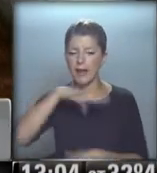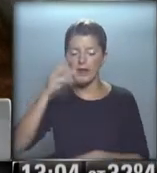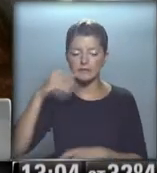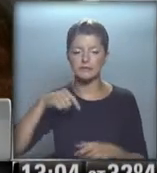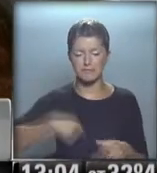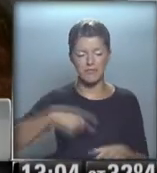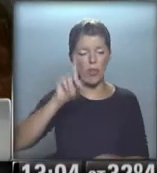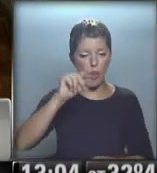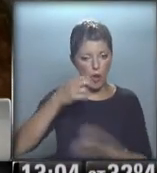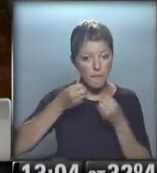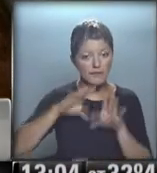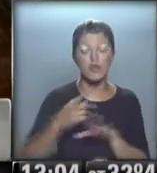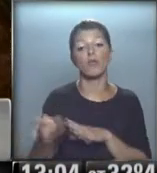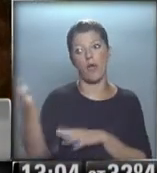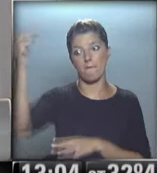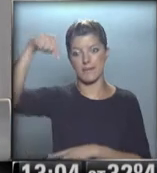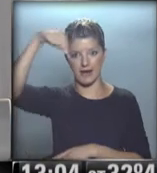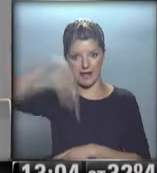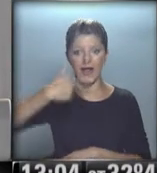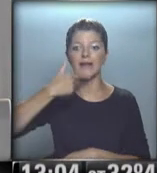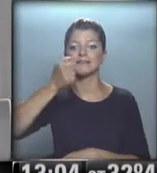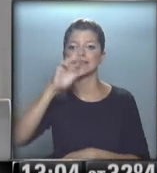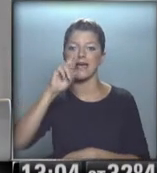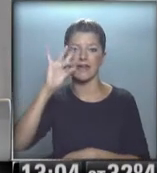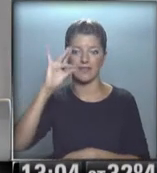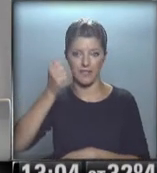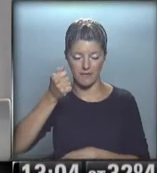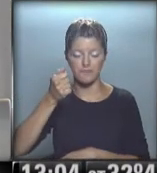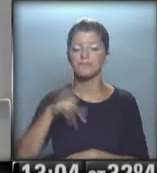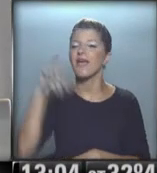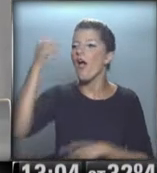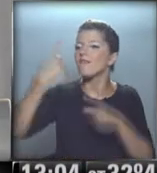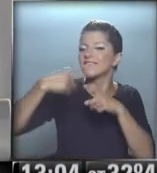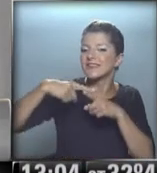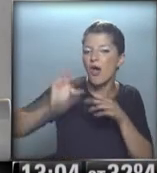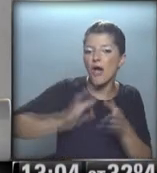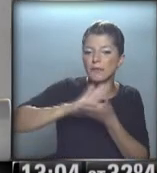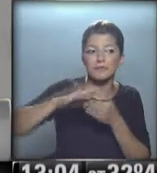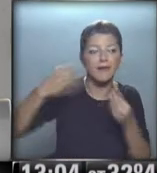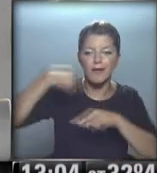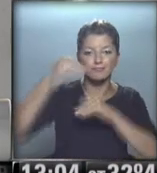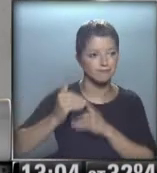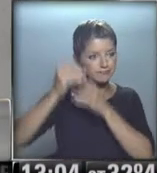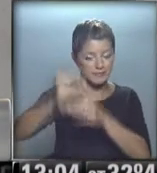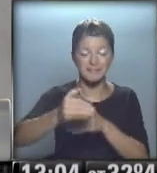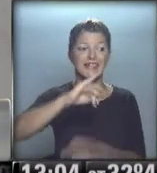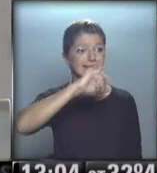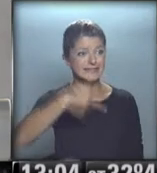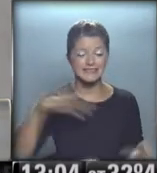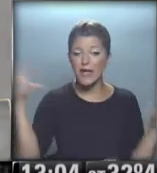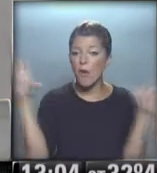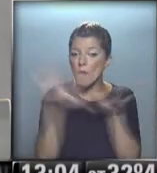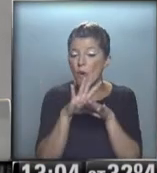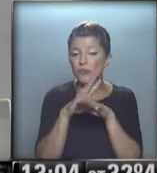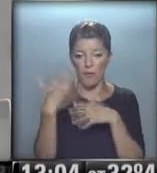los dolores. Así que vinimos corriendo. ¿Y los festejos de Año Nuevo que los postergaron? Sí, justo íbamos